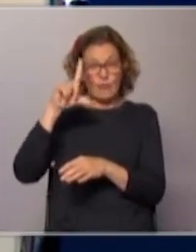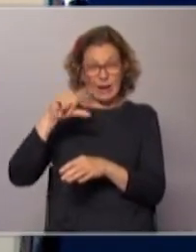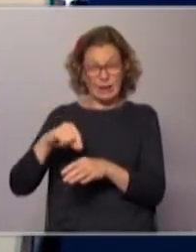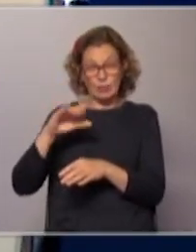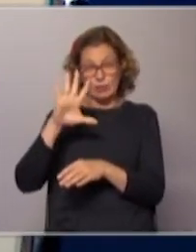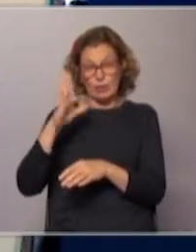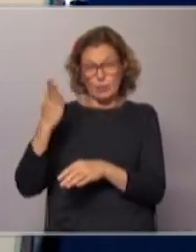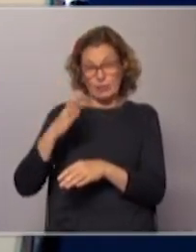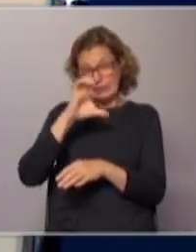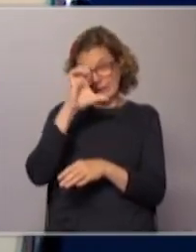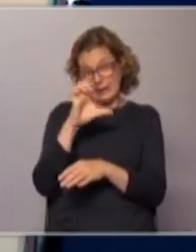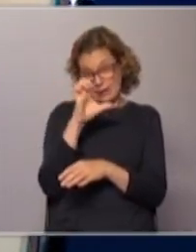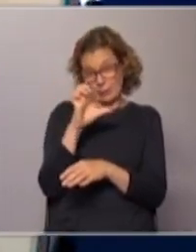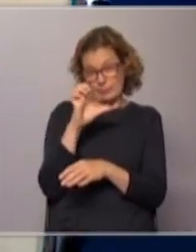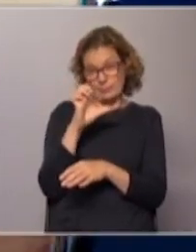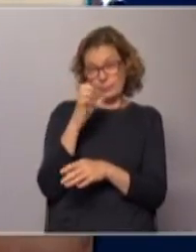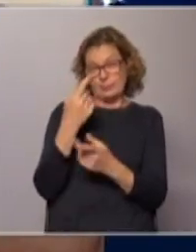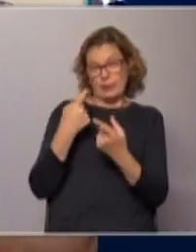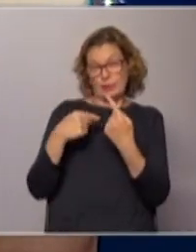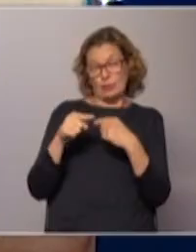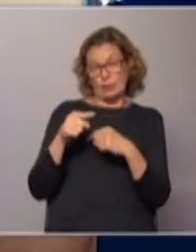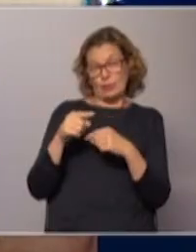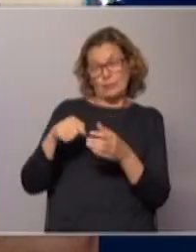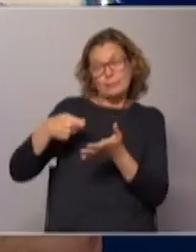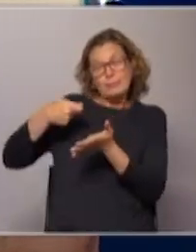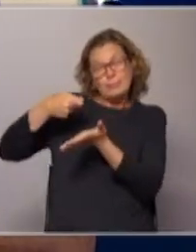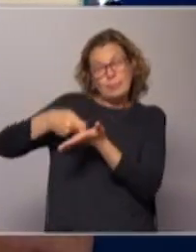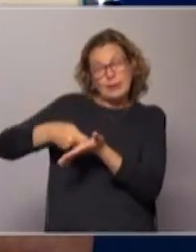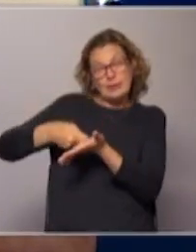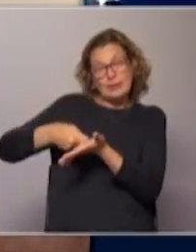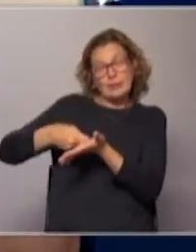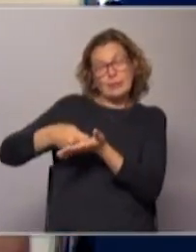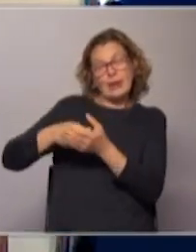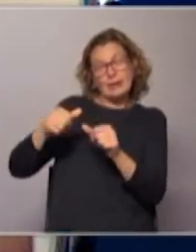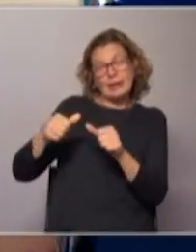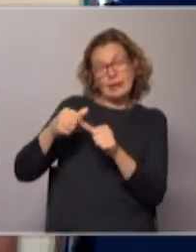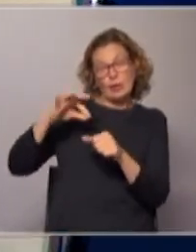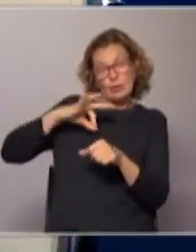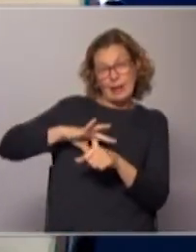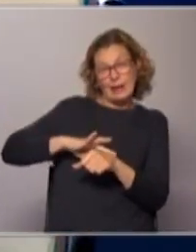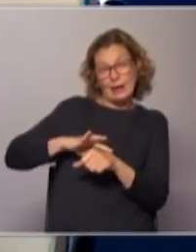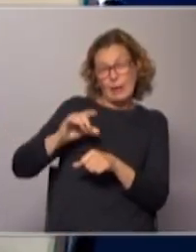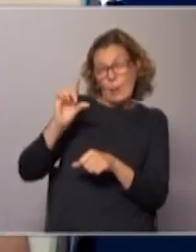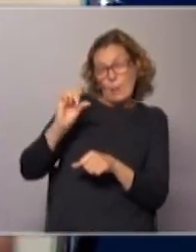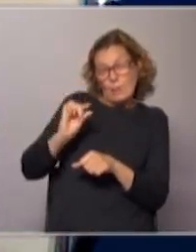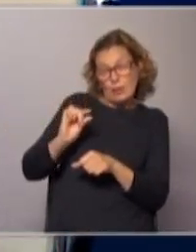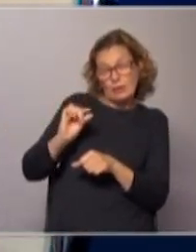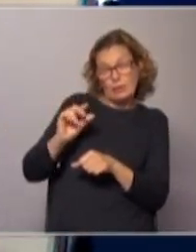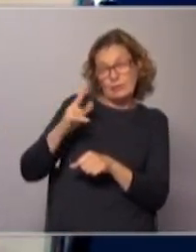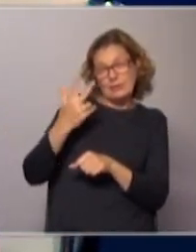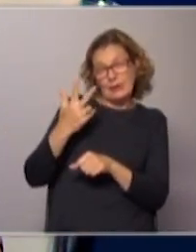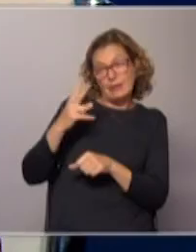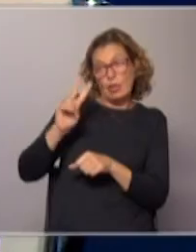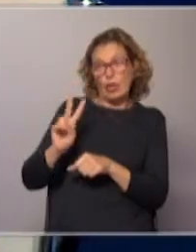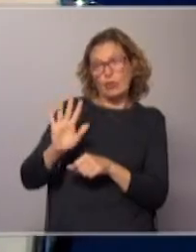5% en enero esta partida va a hacer que los salarios de la tropa agregan un poquito menos algunos tres